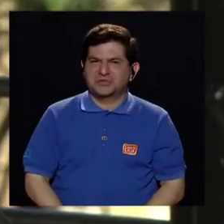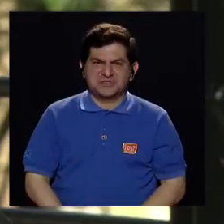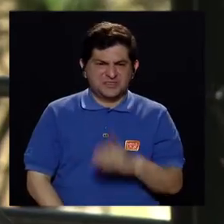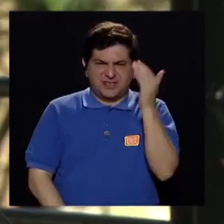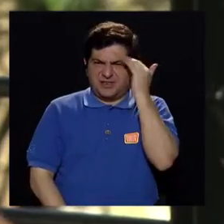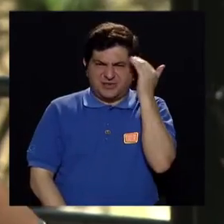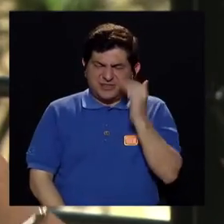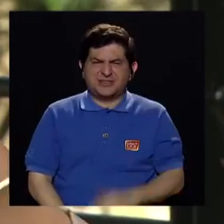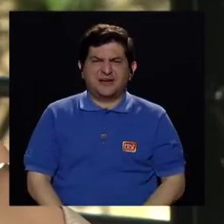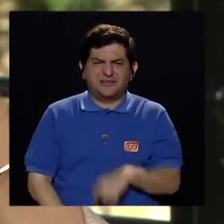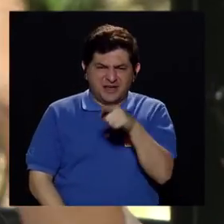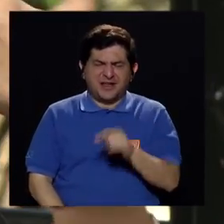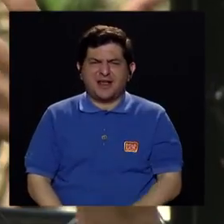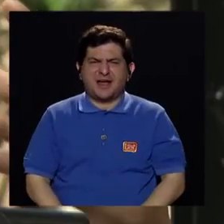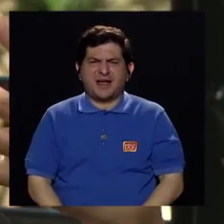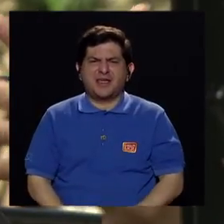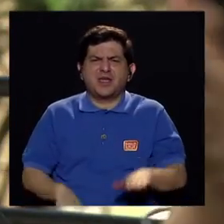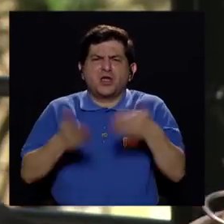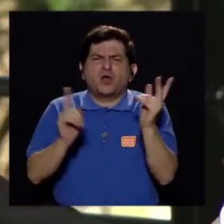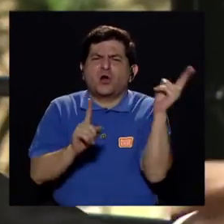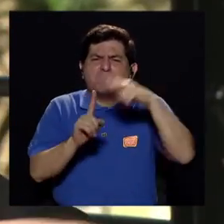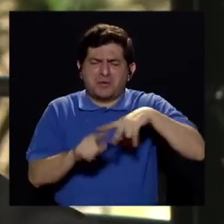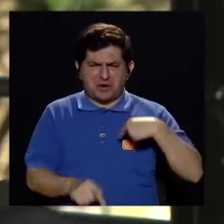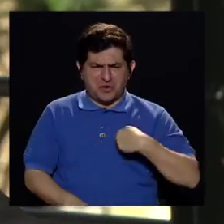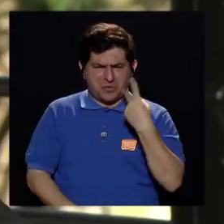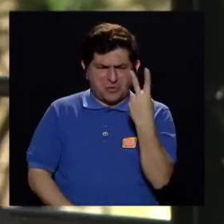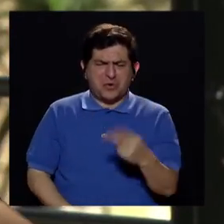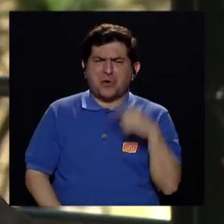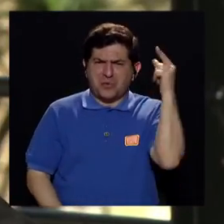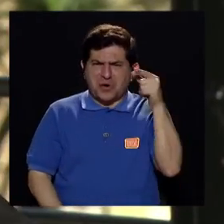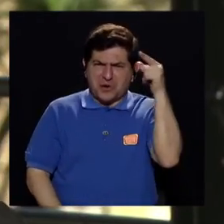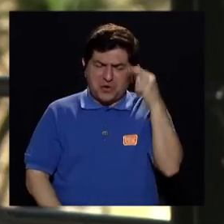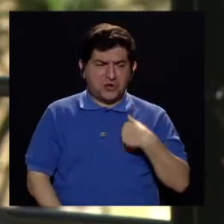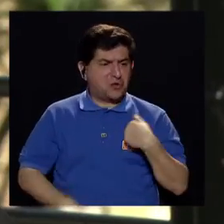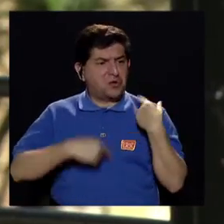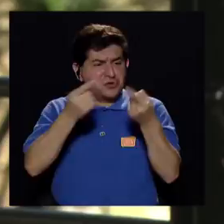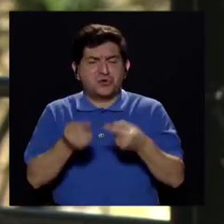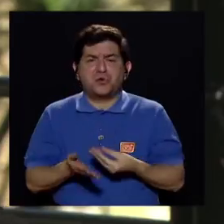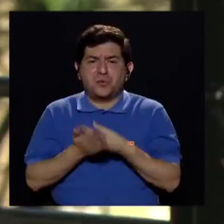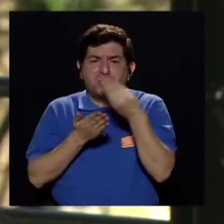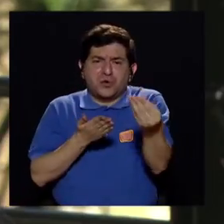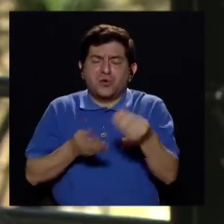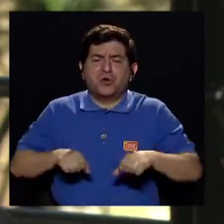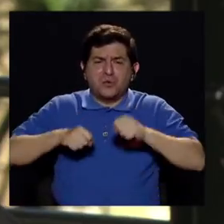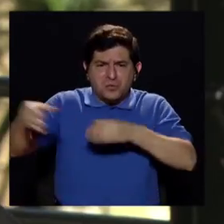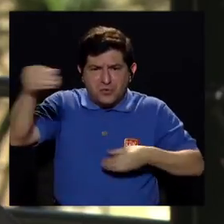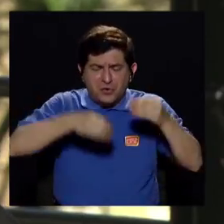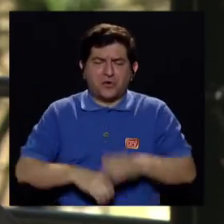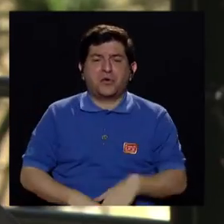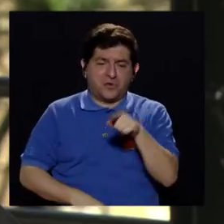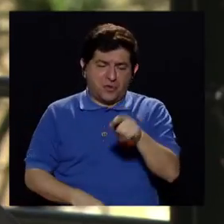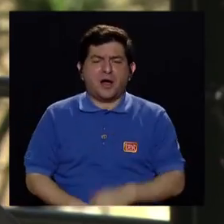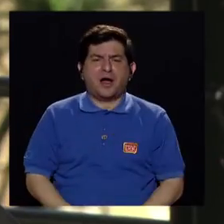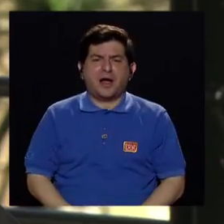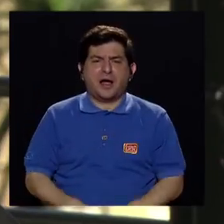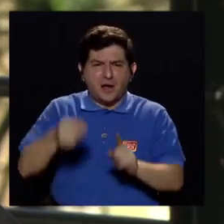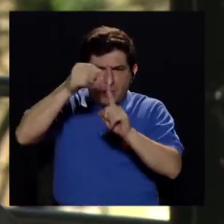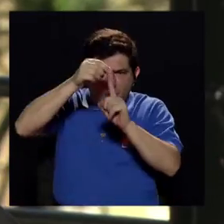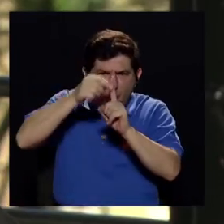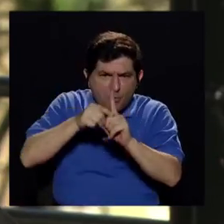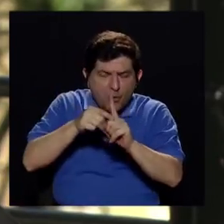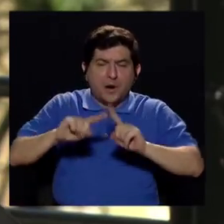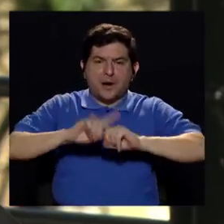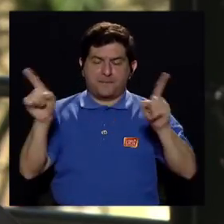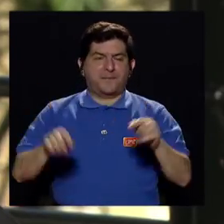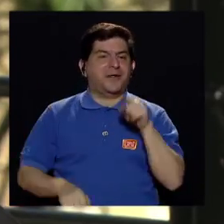colocar un preservativo. Tal vez nosotros lo vemos tan lógico, mira, sí, voy al supermercado, compro el preservativo, lo coloco, pero recordemos que es una edad donde